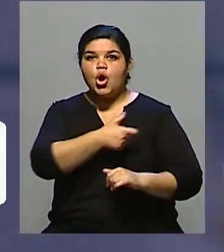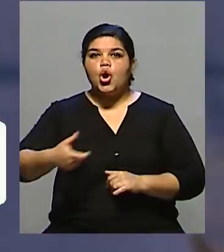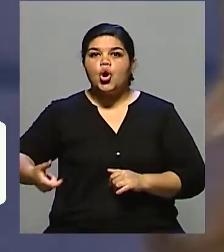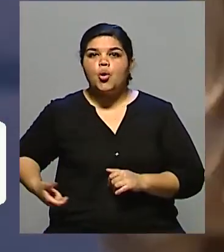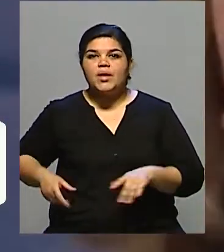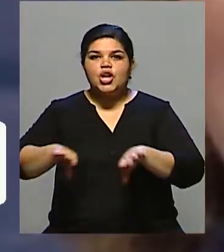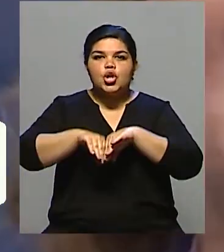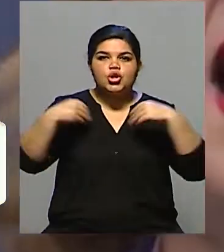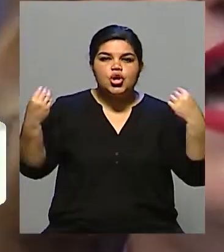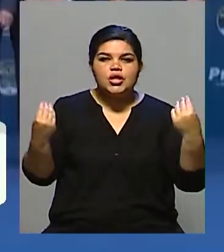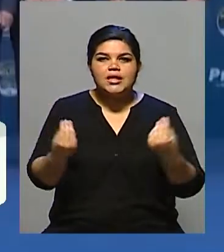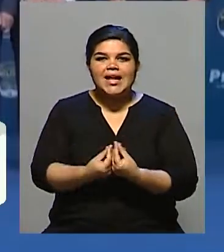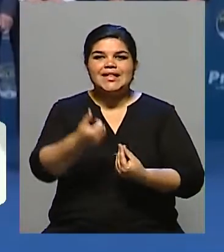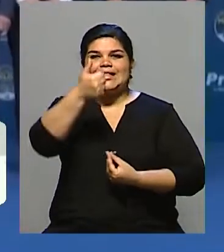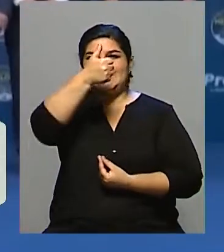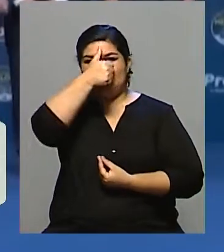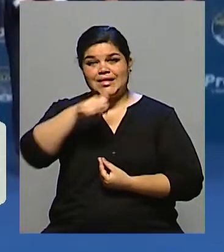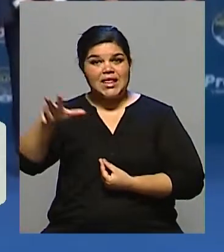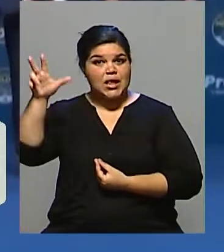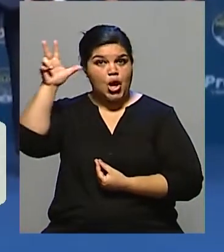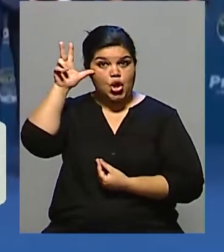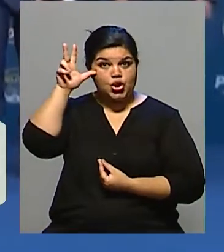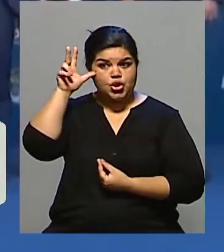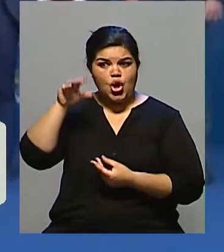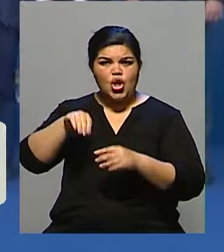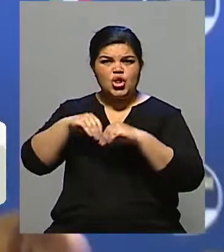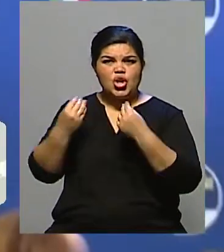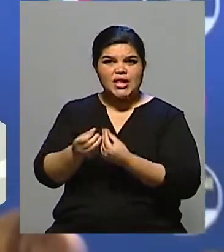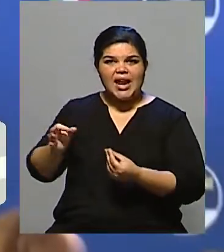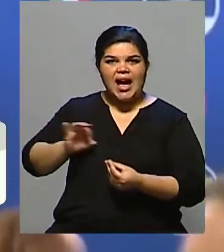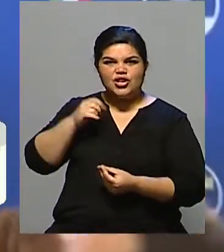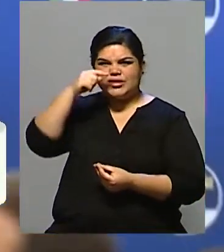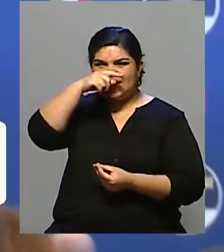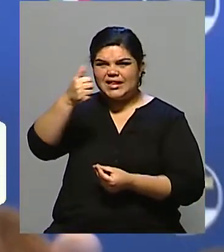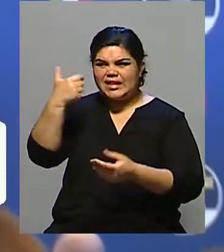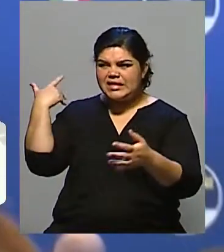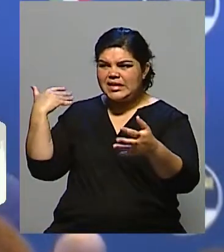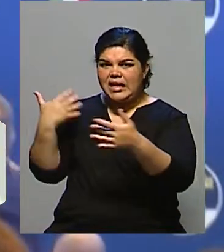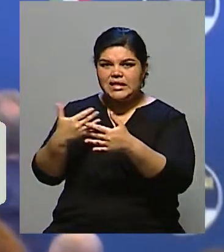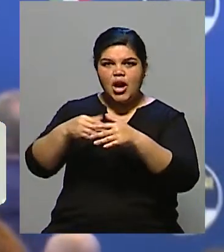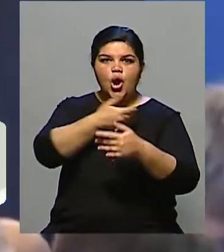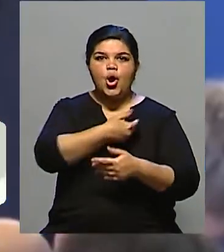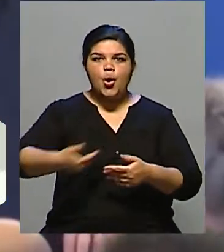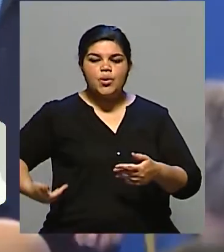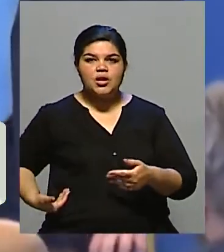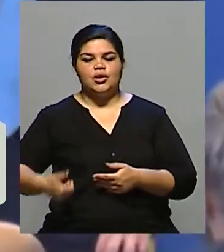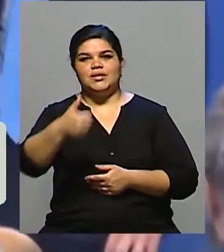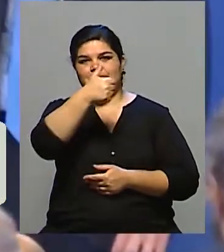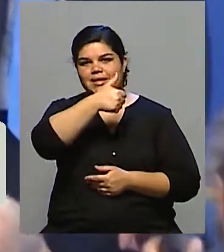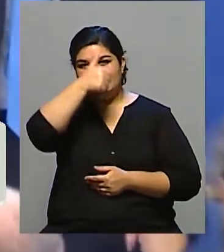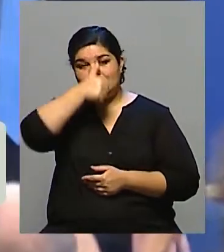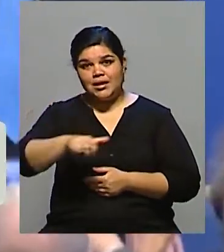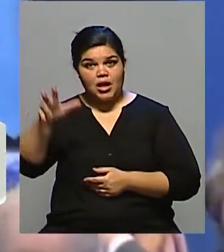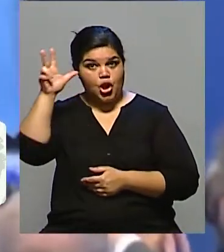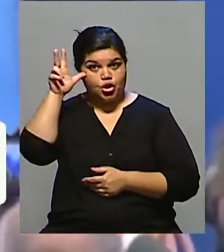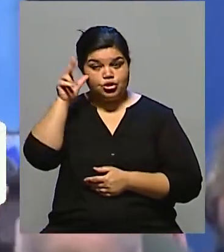68 de los últimos 76 años en unas elecciones provocadas por la caída prematura del Ejecutivo